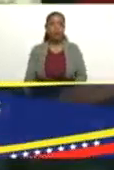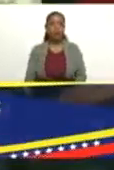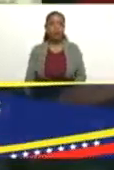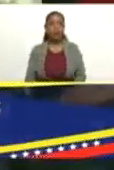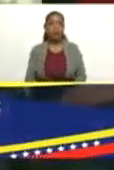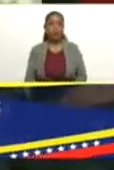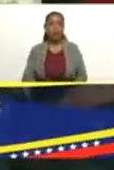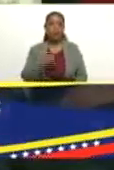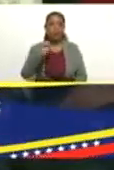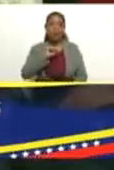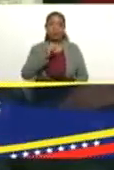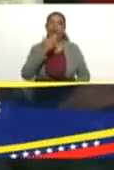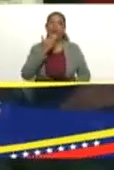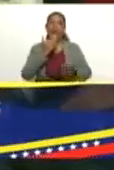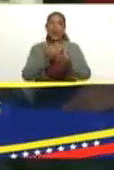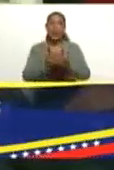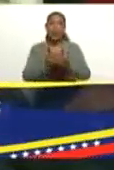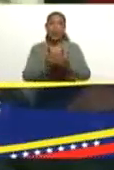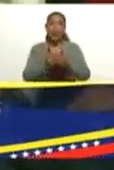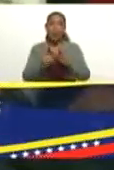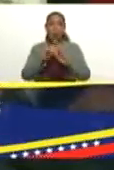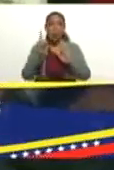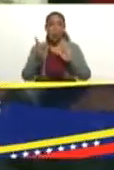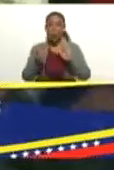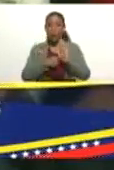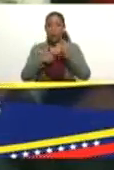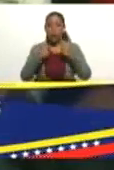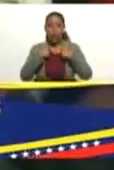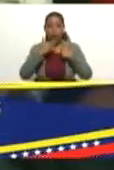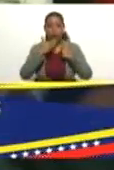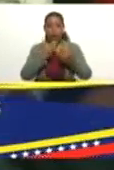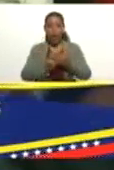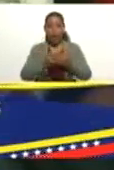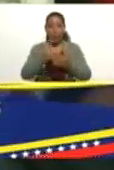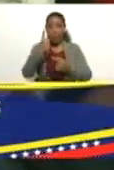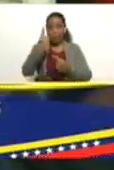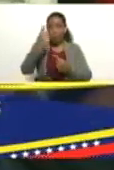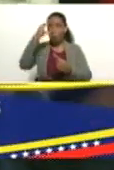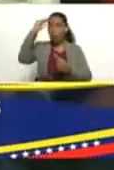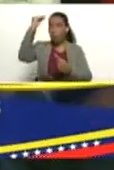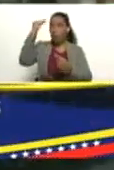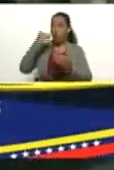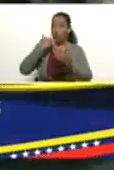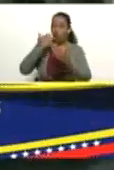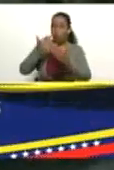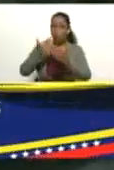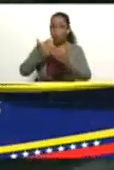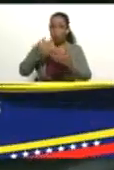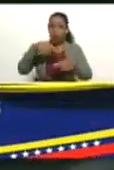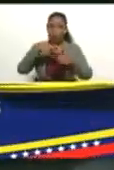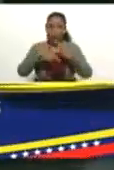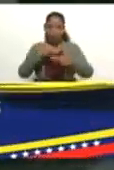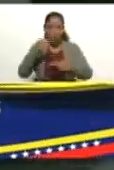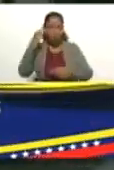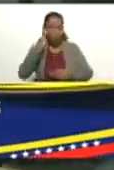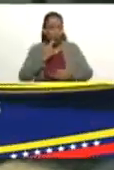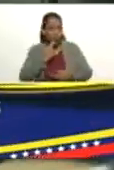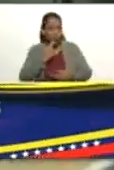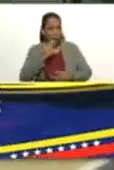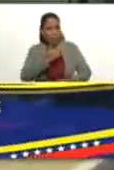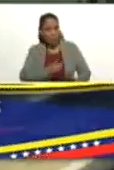Bueno, sí, gracias. Totalmente agradecida, primeramente con Dios, a la Revolución Bolivariana, al presidente